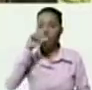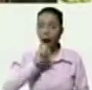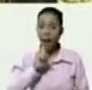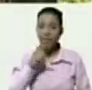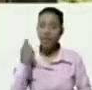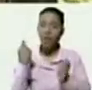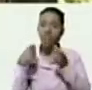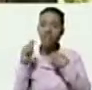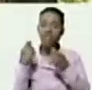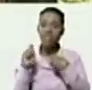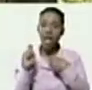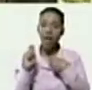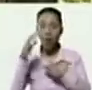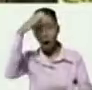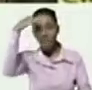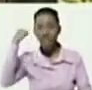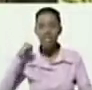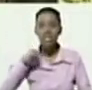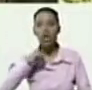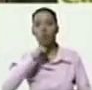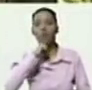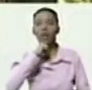vendieron a Francisco de Miranda?